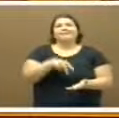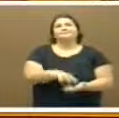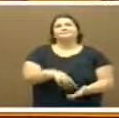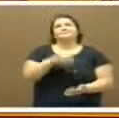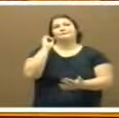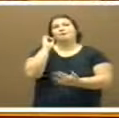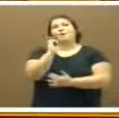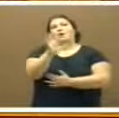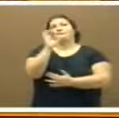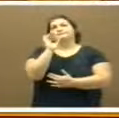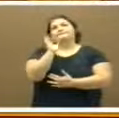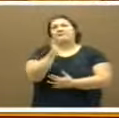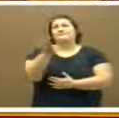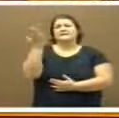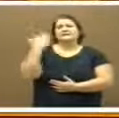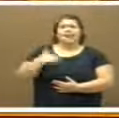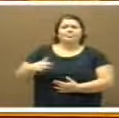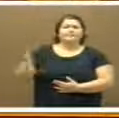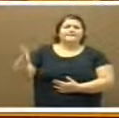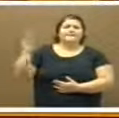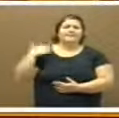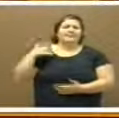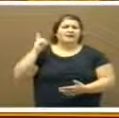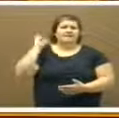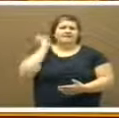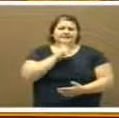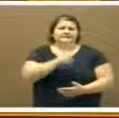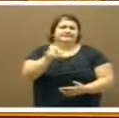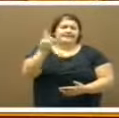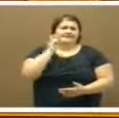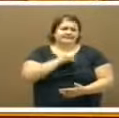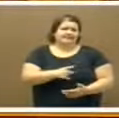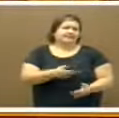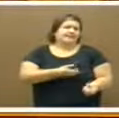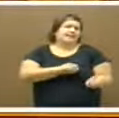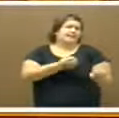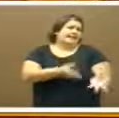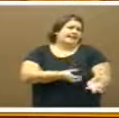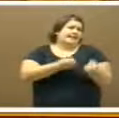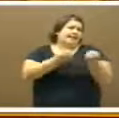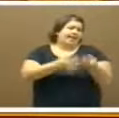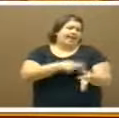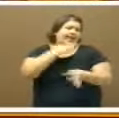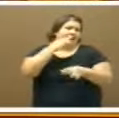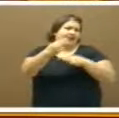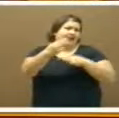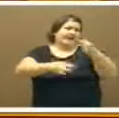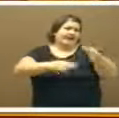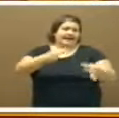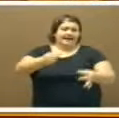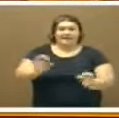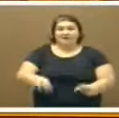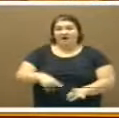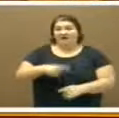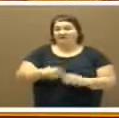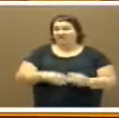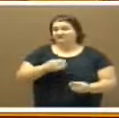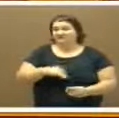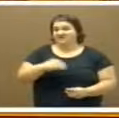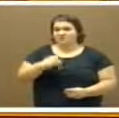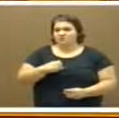y refugiarse en el pasado vertiendo insidias y mentiras sobre el anterior Gobierno, como suele hacer, ni tampoco se suba aquí para